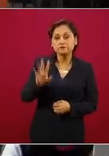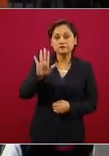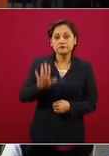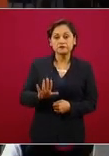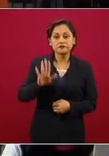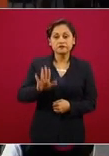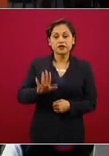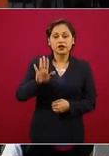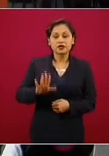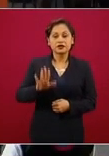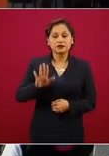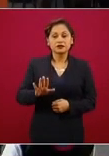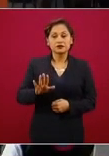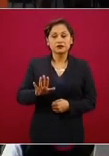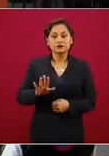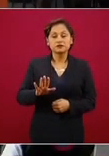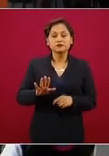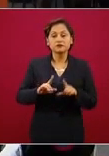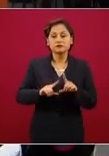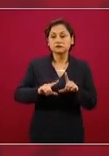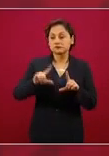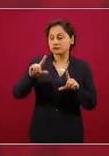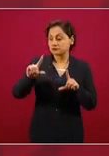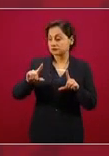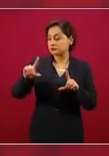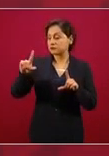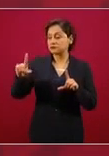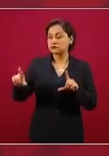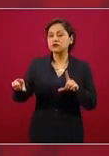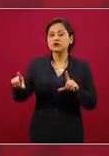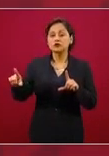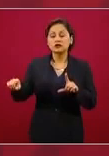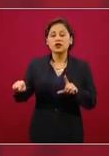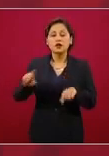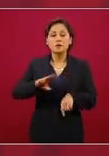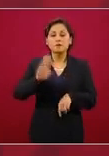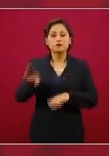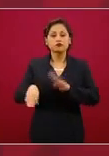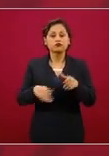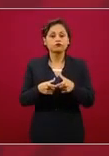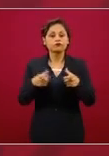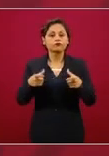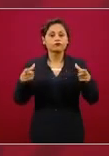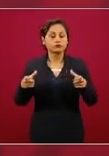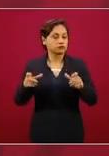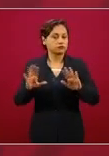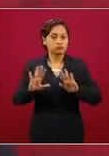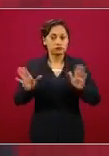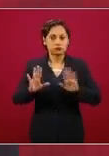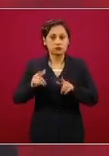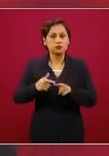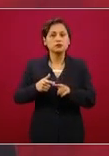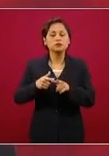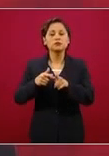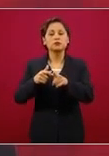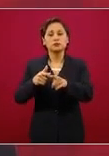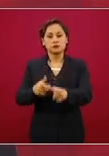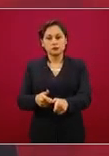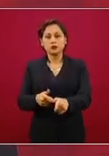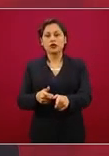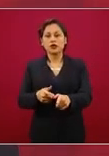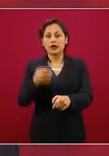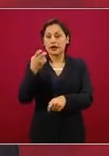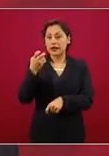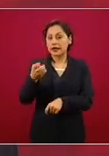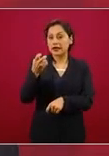una estabilidad en la presentación de la mortalidad registrada en los últimos días, y esto